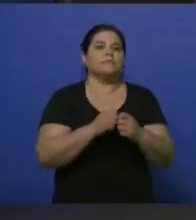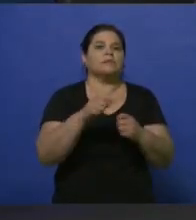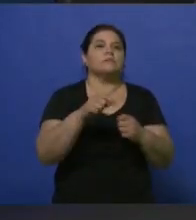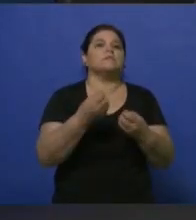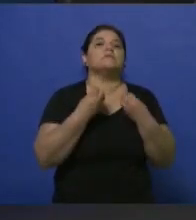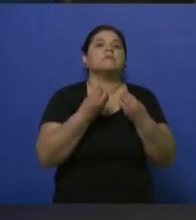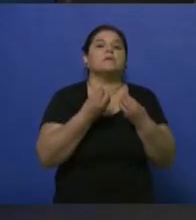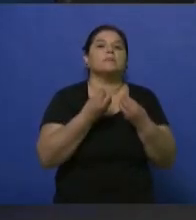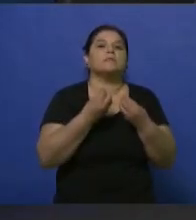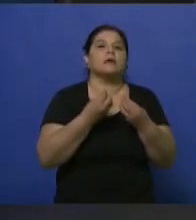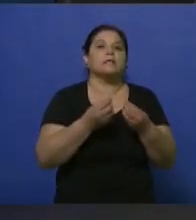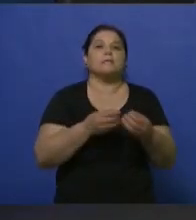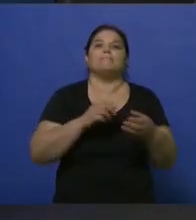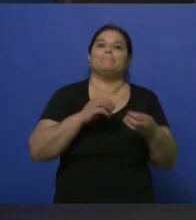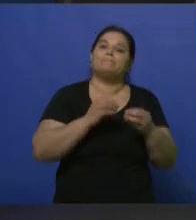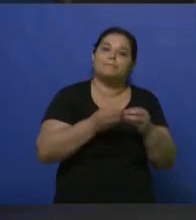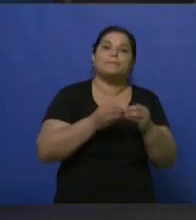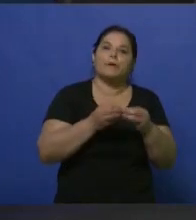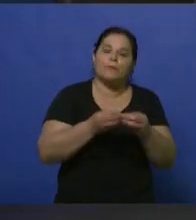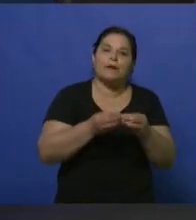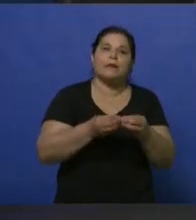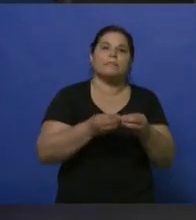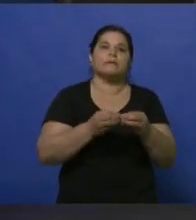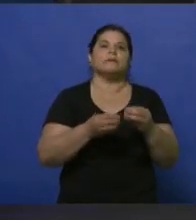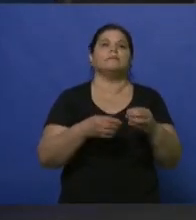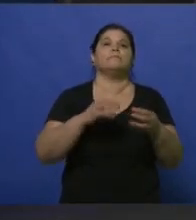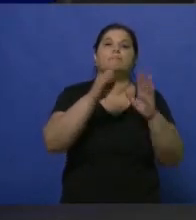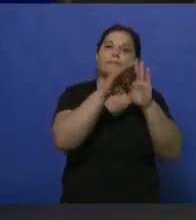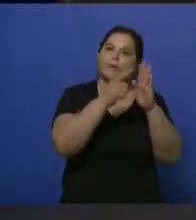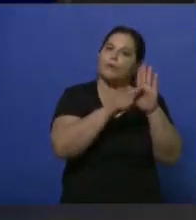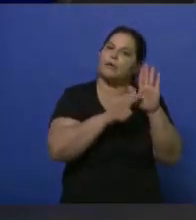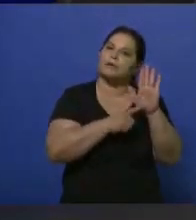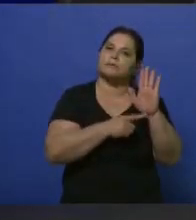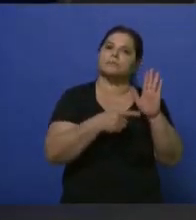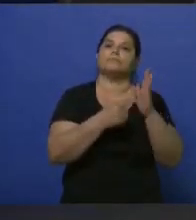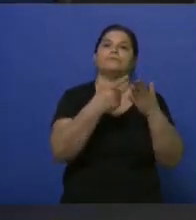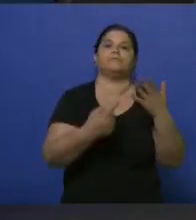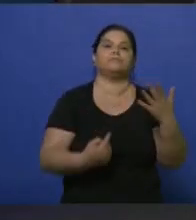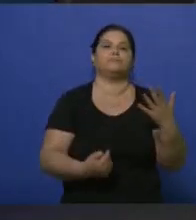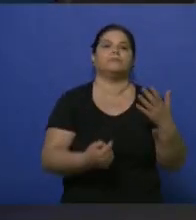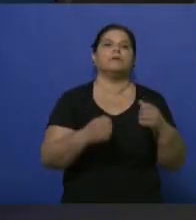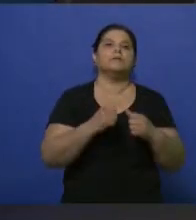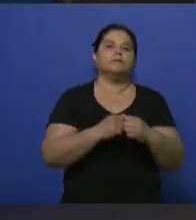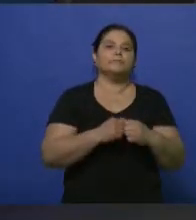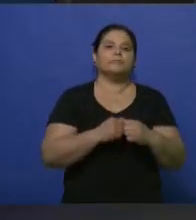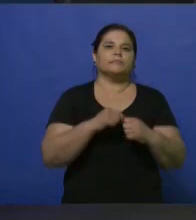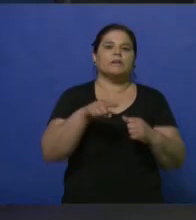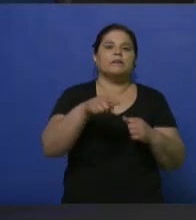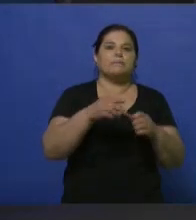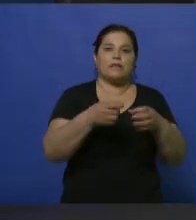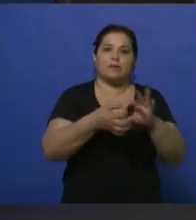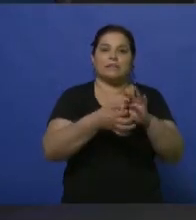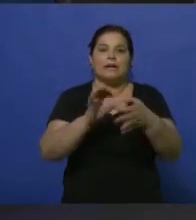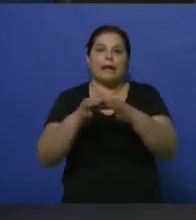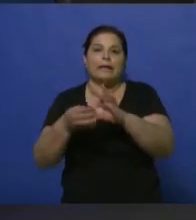expresando, por supuesto, todas las complicaciones que tienen todos los productos que están vinculados al mercado interno. Acá no se trata, por supuesto, de decir, no, pero hay alguien en el medio de esa cadena que está